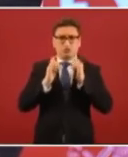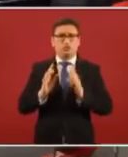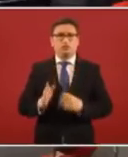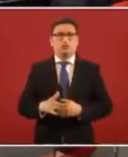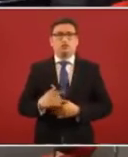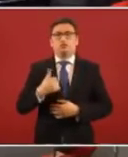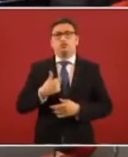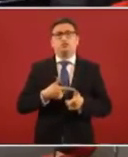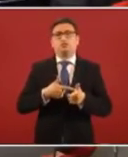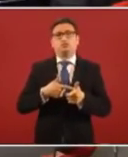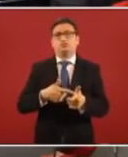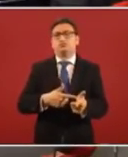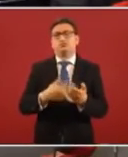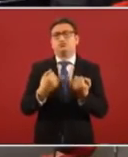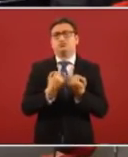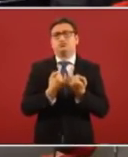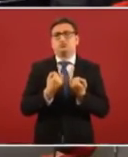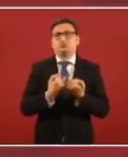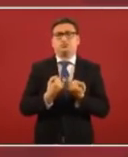seguiría haciendo.